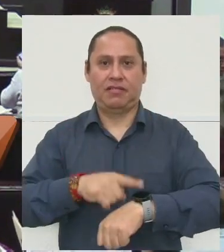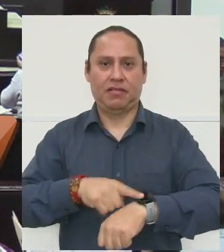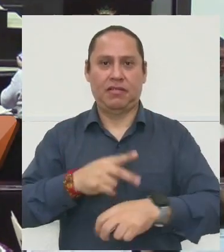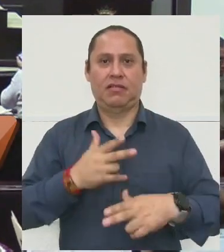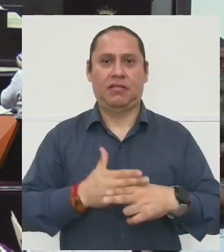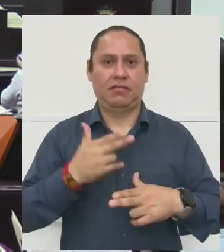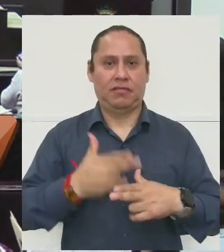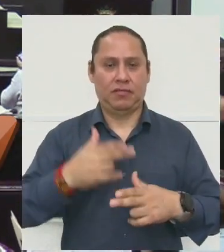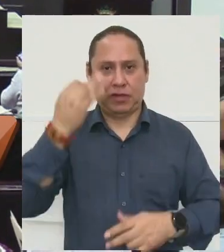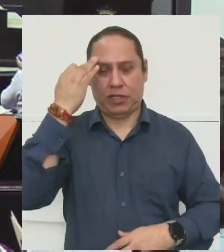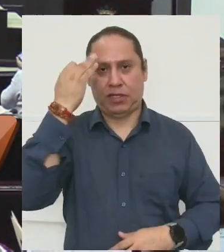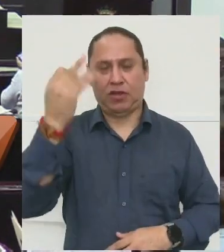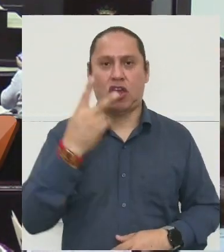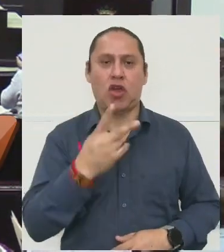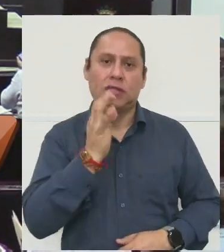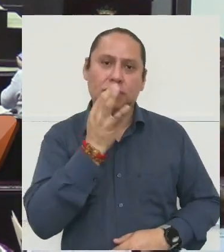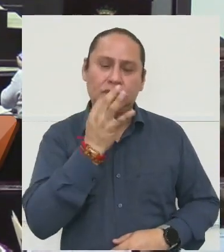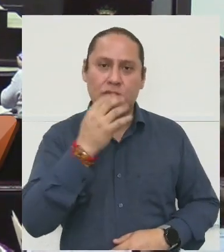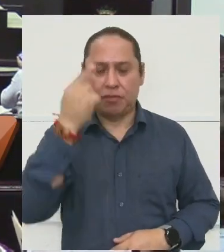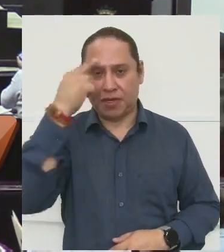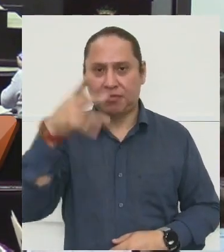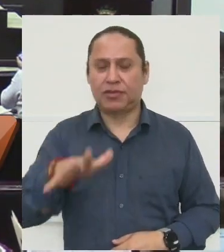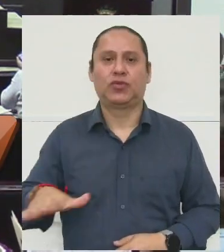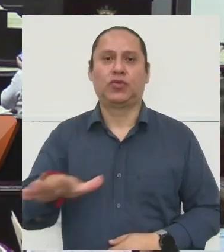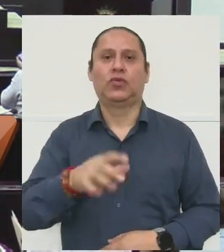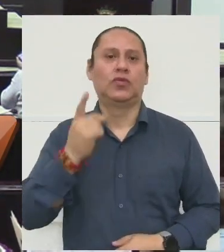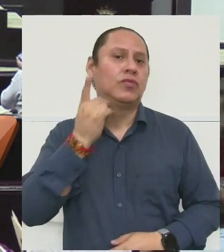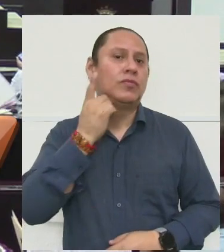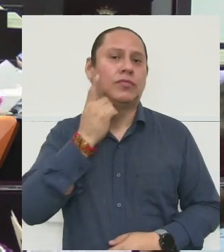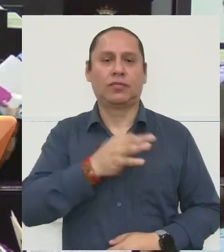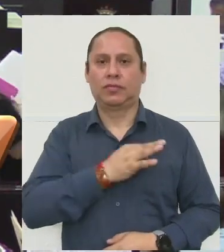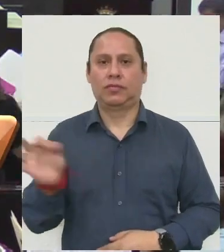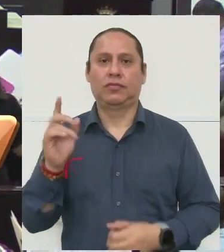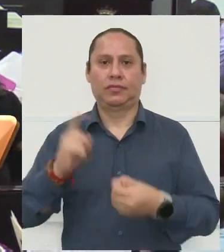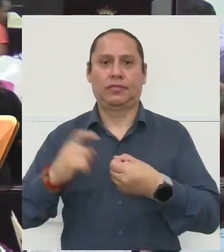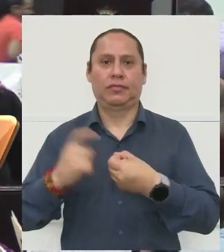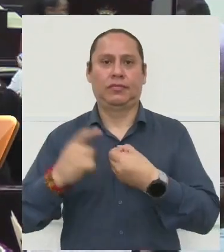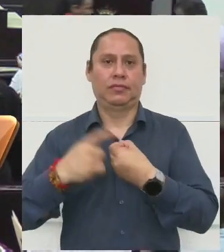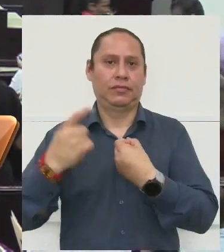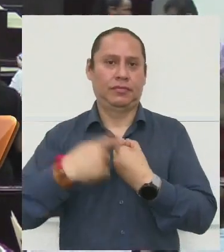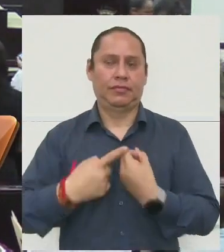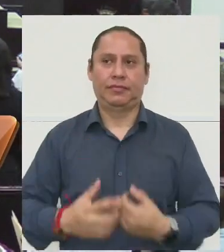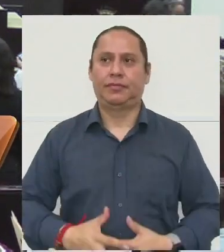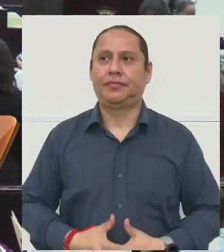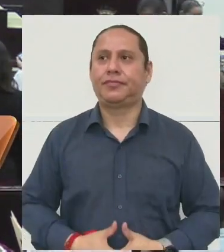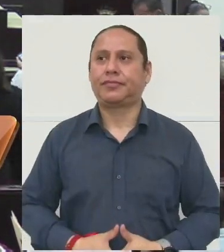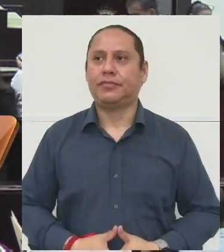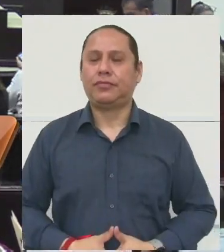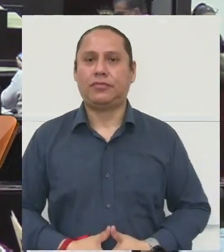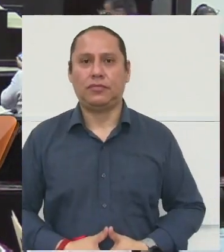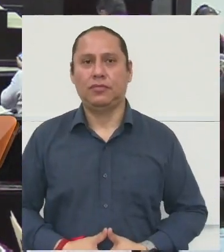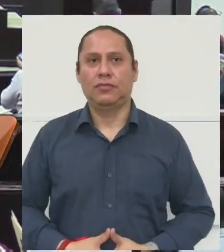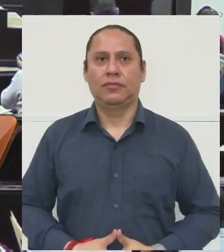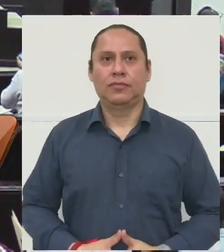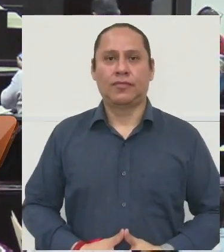sistema electrónico hasta por 2 minutos para que las diputadas y los diputados registren su